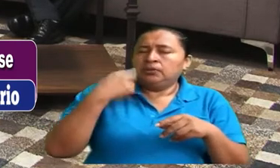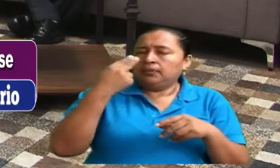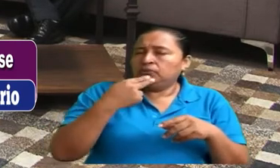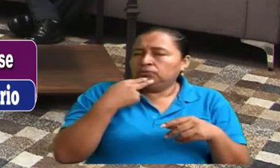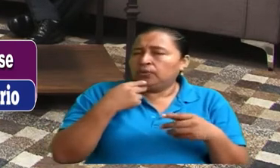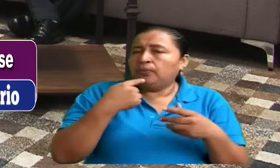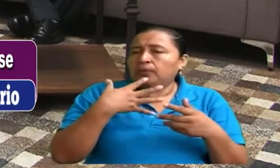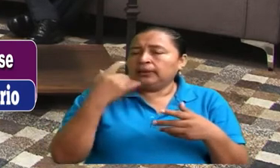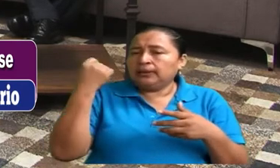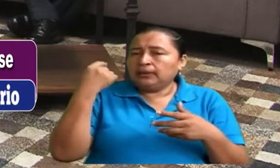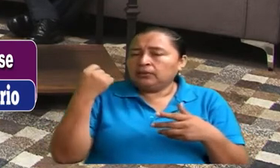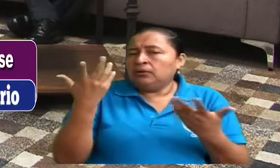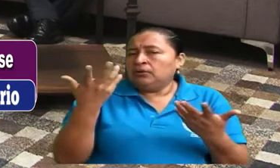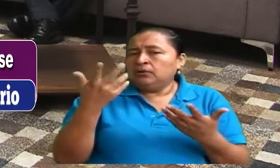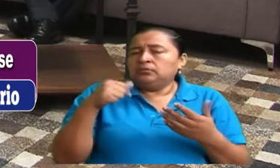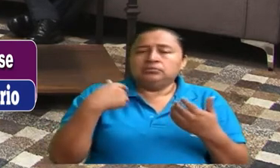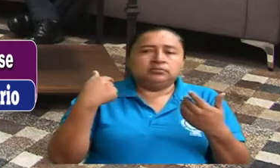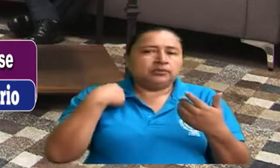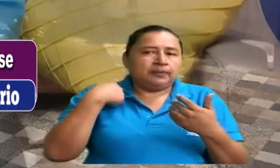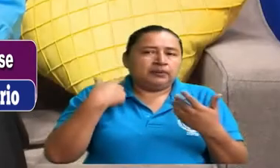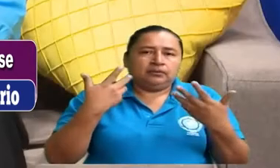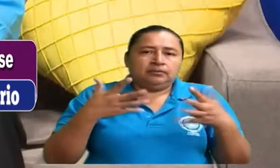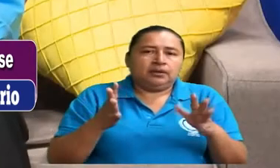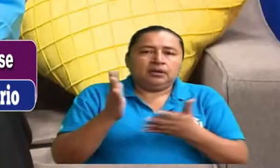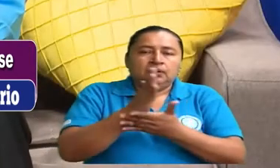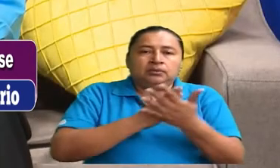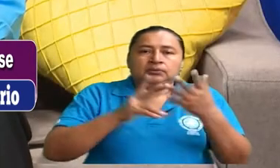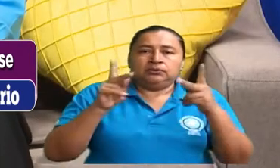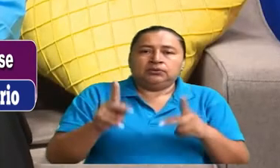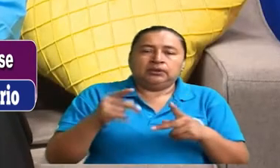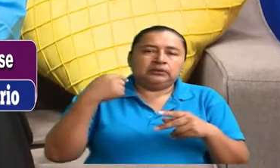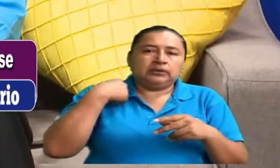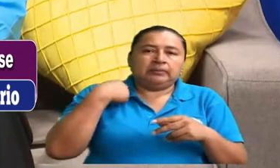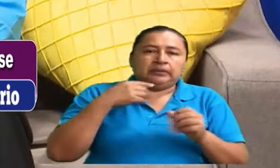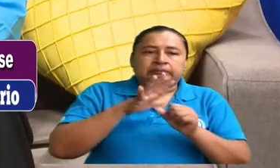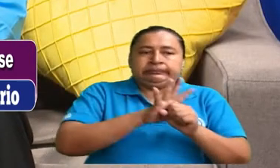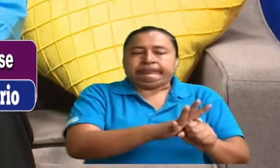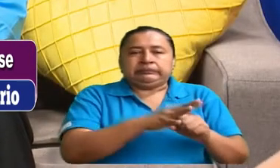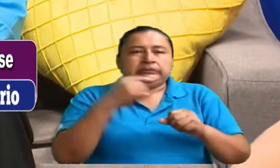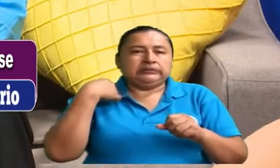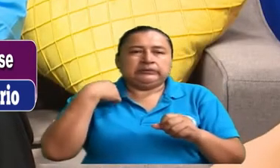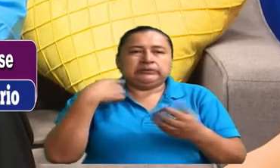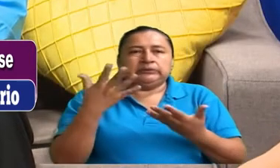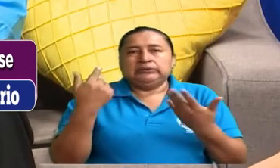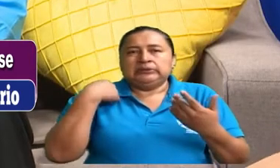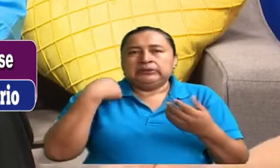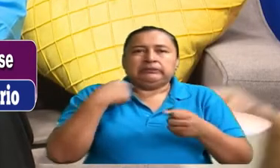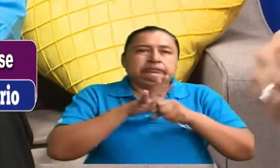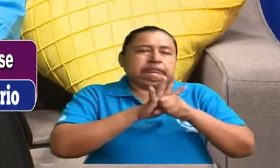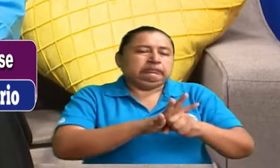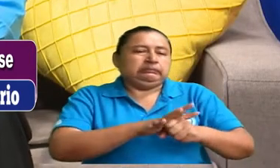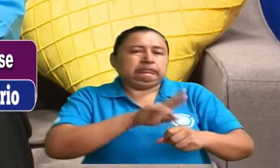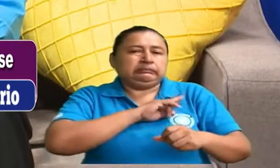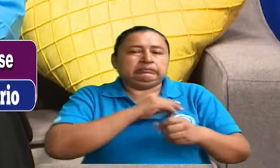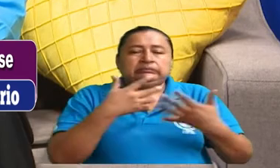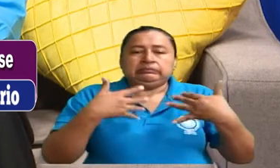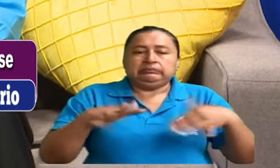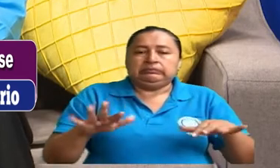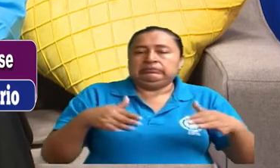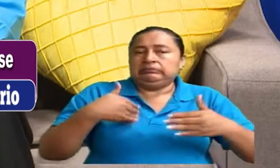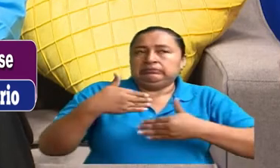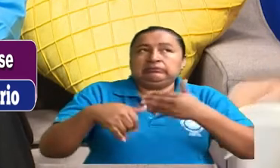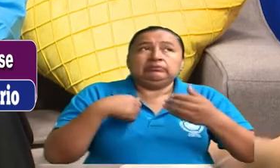del entendido que normalmente algunos de ellos han estado excluidos o estuvieron en algún momento excluidos de todo proceso